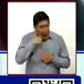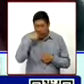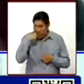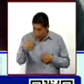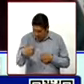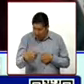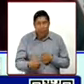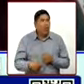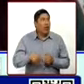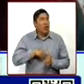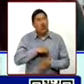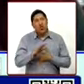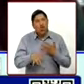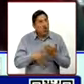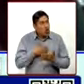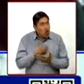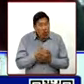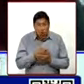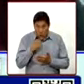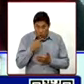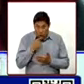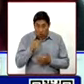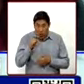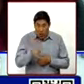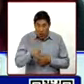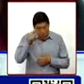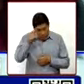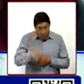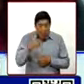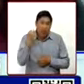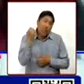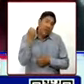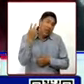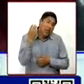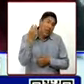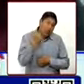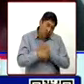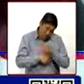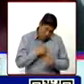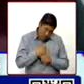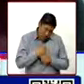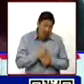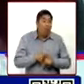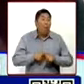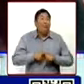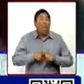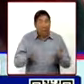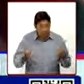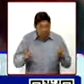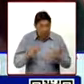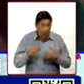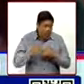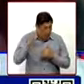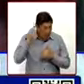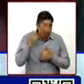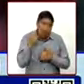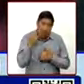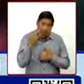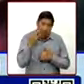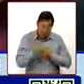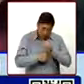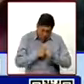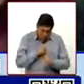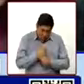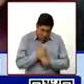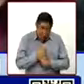miren todas las redes dicen que tienes que ser mayor de 14 años Pero además de ser mayor de 14 años en esta